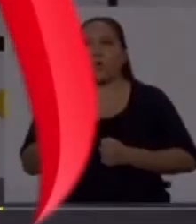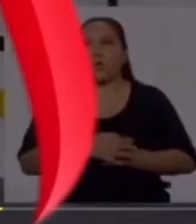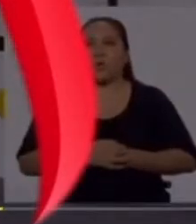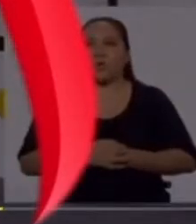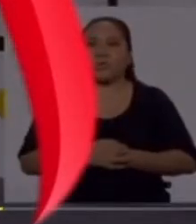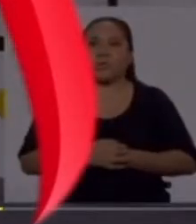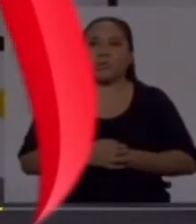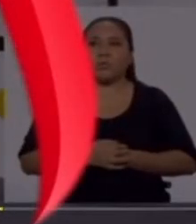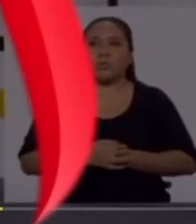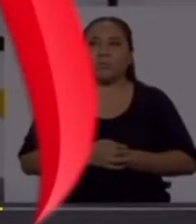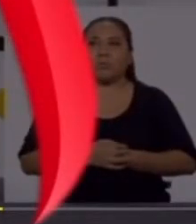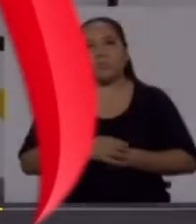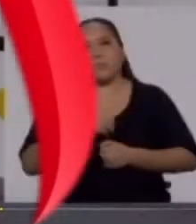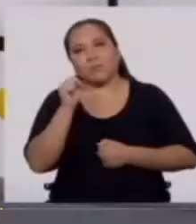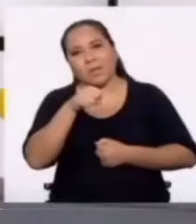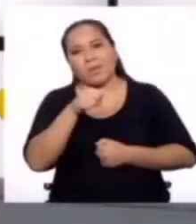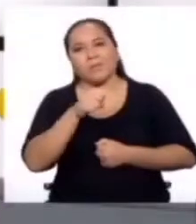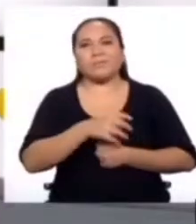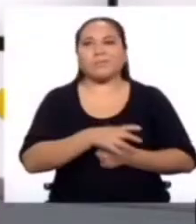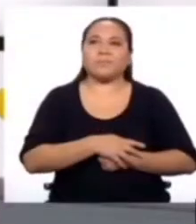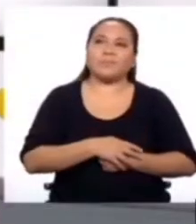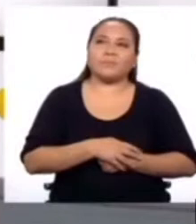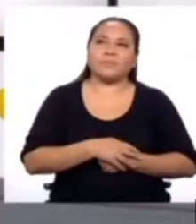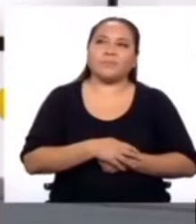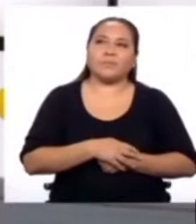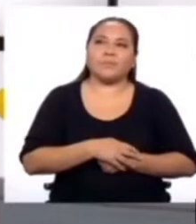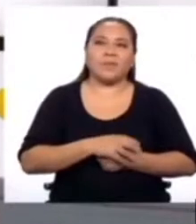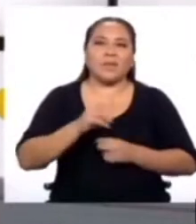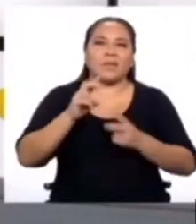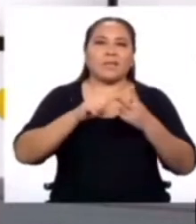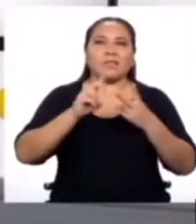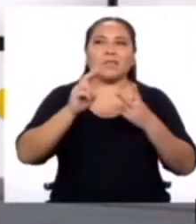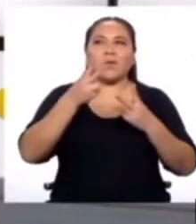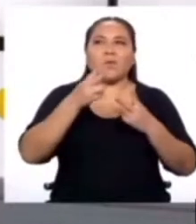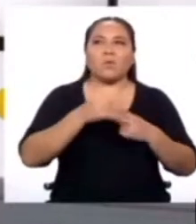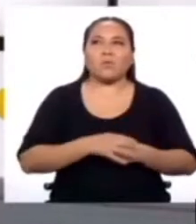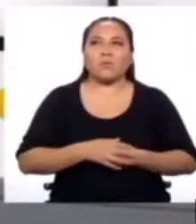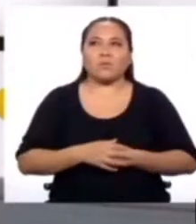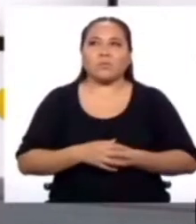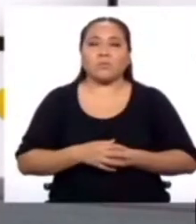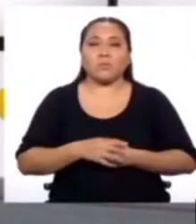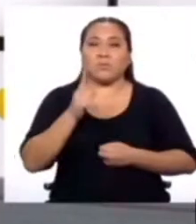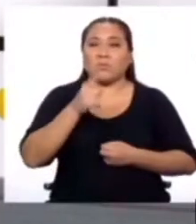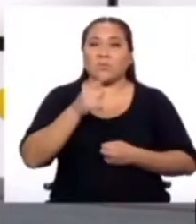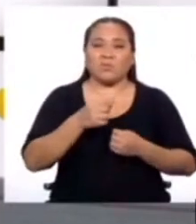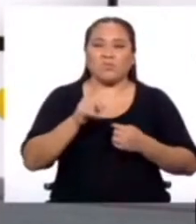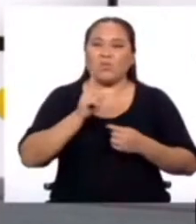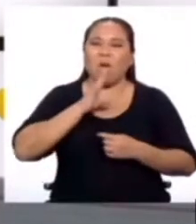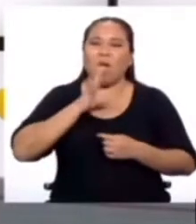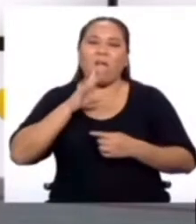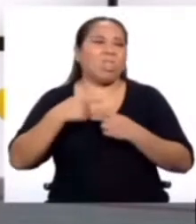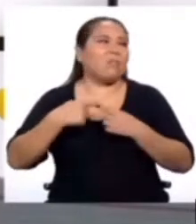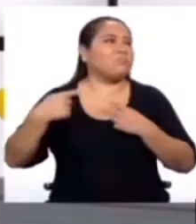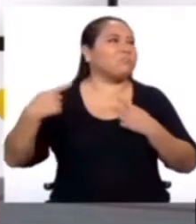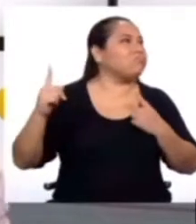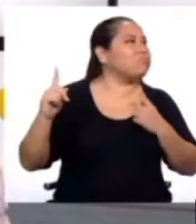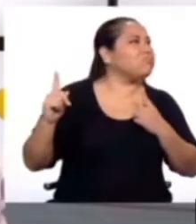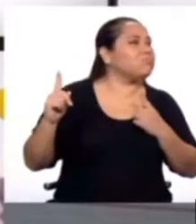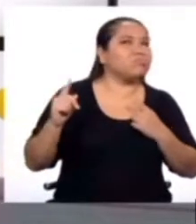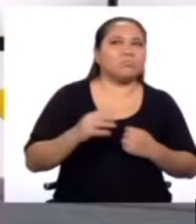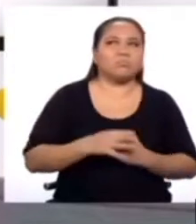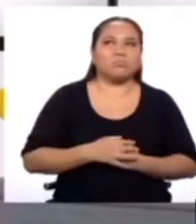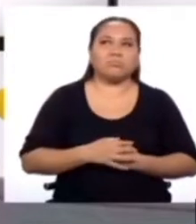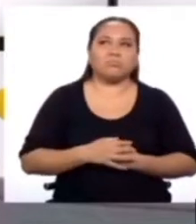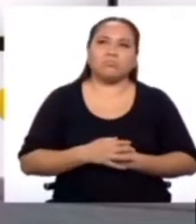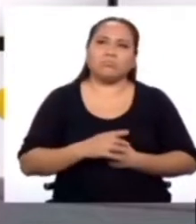ahí el símbolo de desactivar comentarios. Lo activan y ya está. Ahora, si quieren volver a activar sus comentarios,